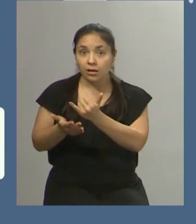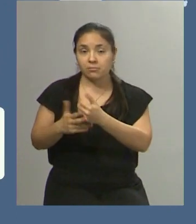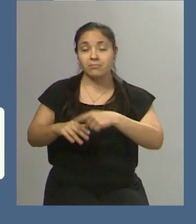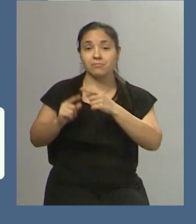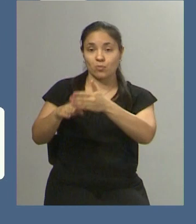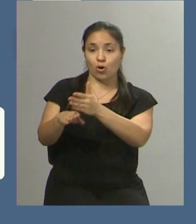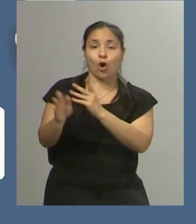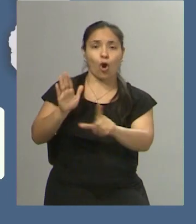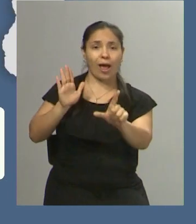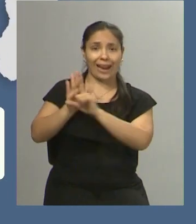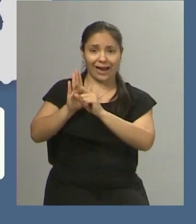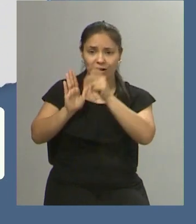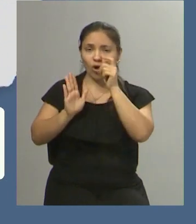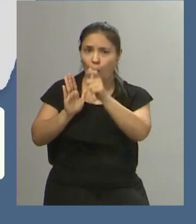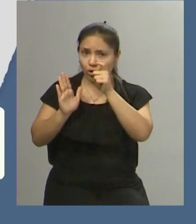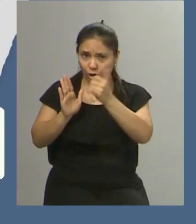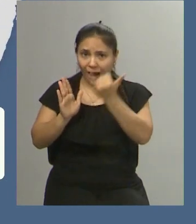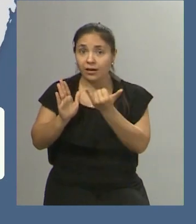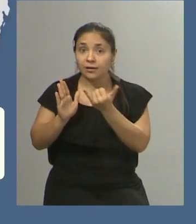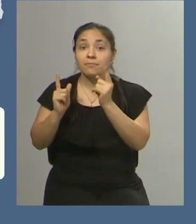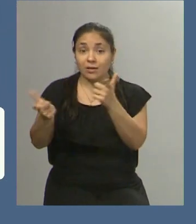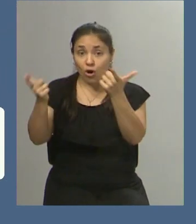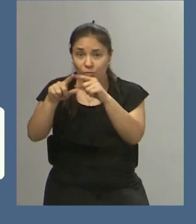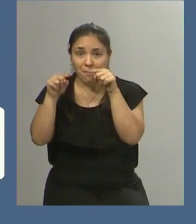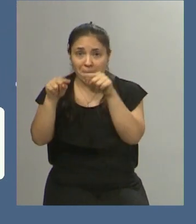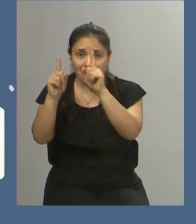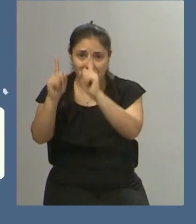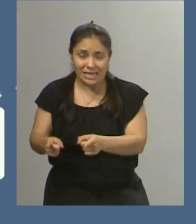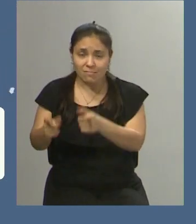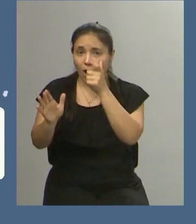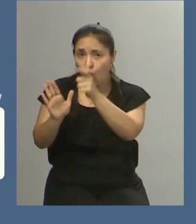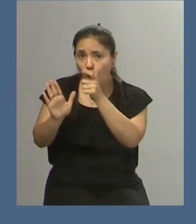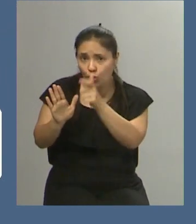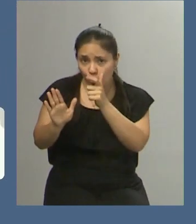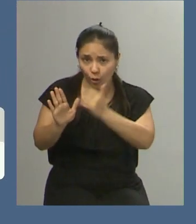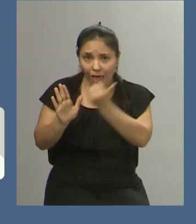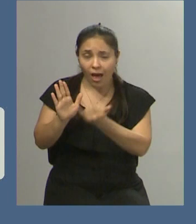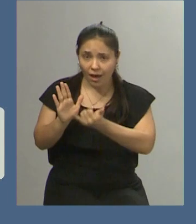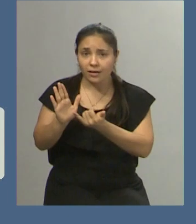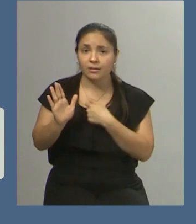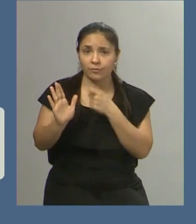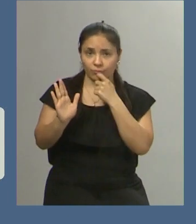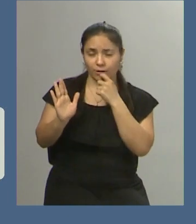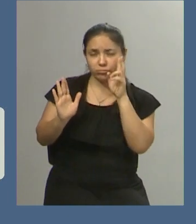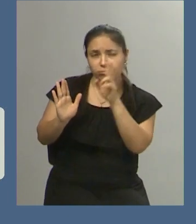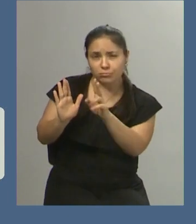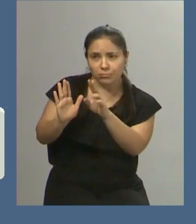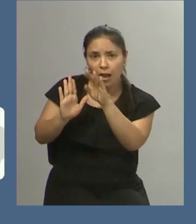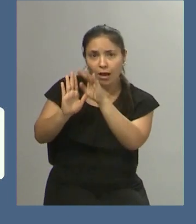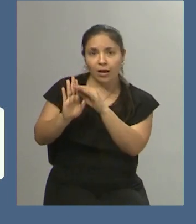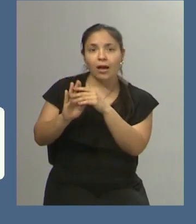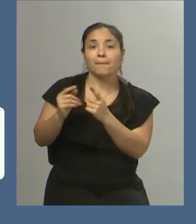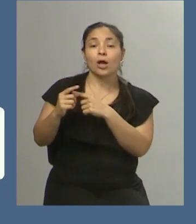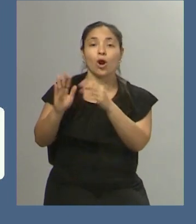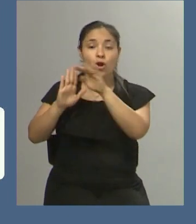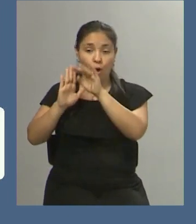legalidad de la propia Comisión, que determina si esto lo estás haciendo o no conforme a las